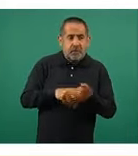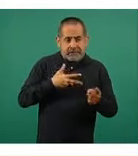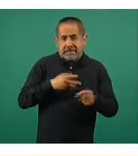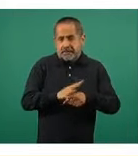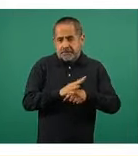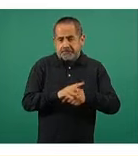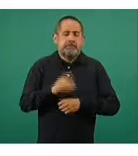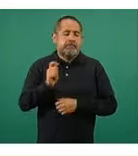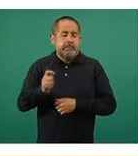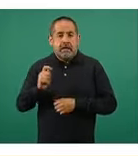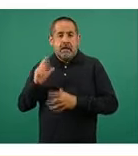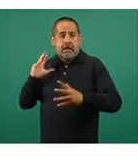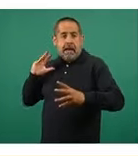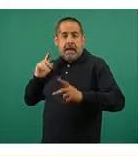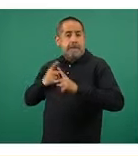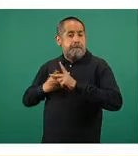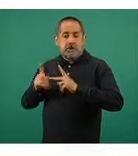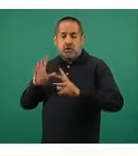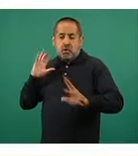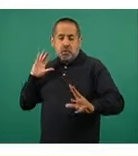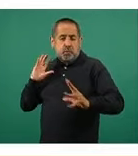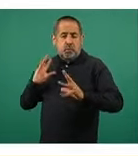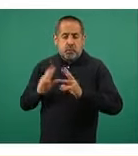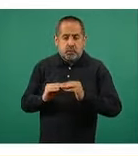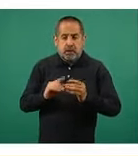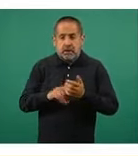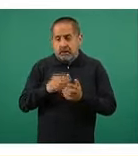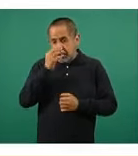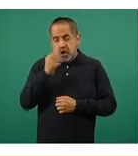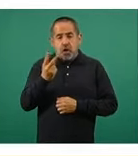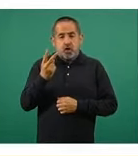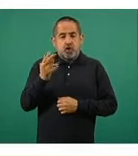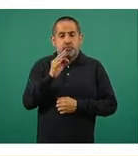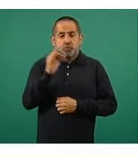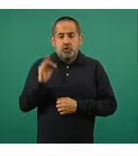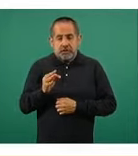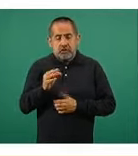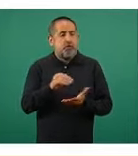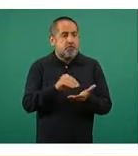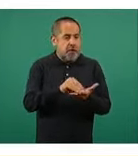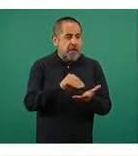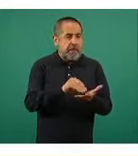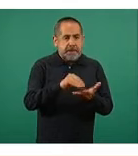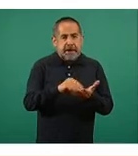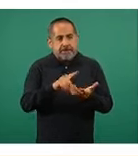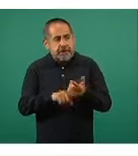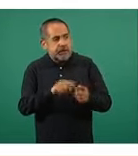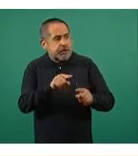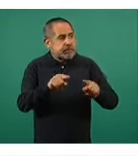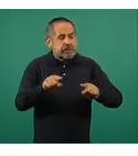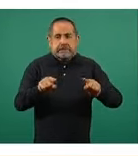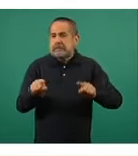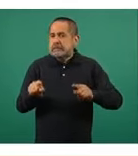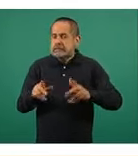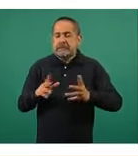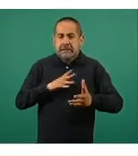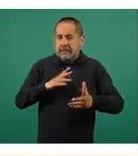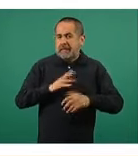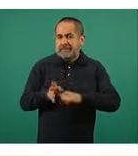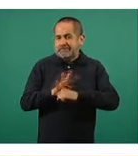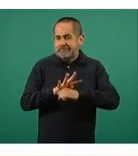acumulado total de casos desde el inicio de la pandemia, tan solo el 2% se encuentran activos al día de hoy, de acuerdo a las